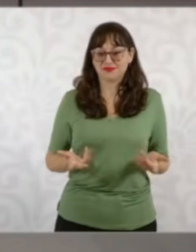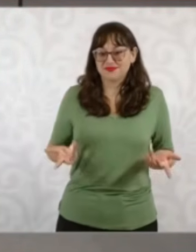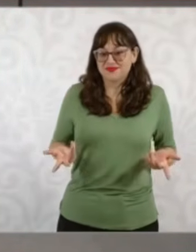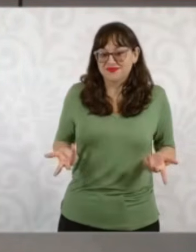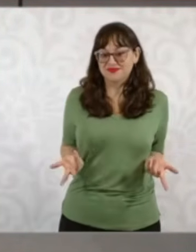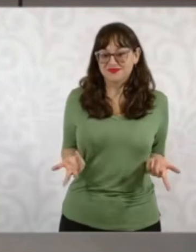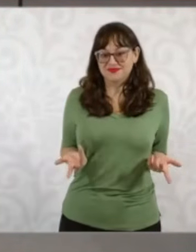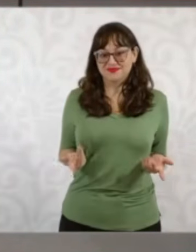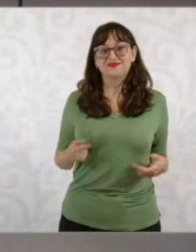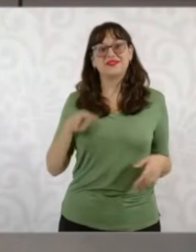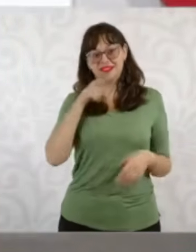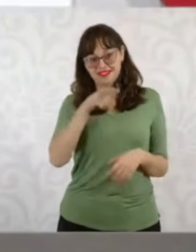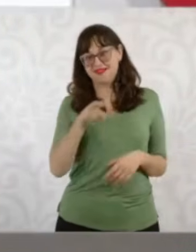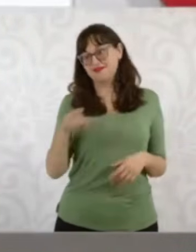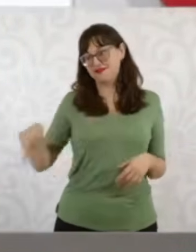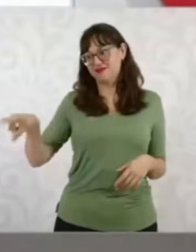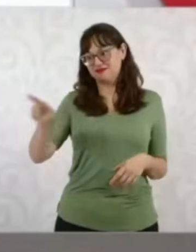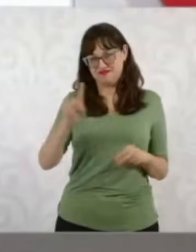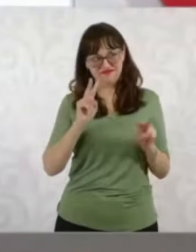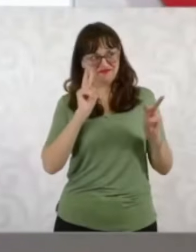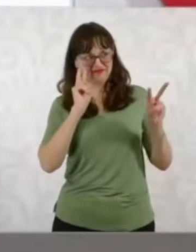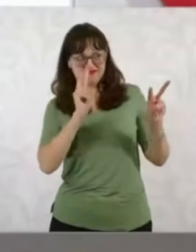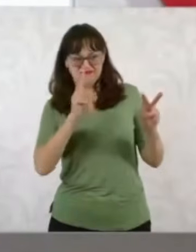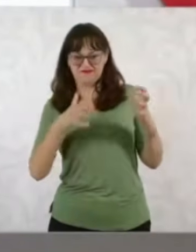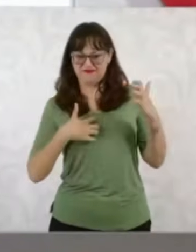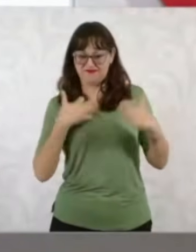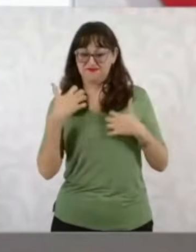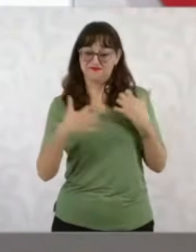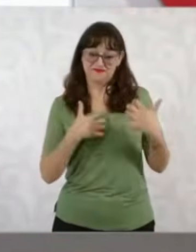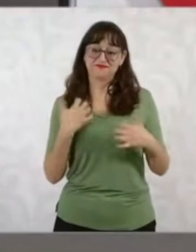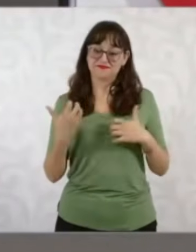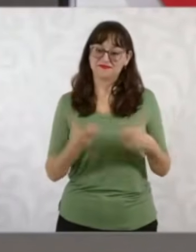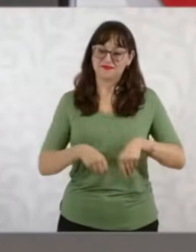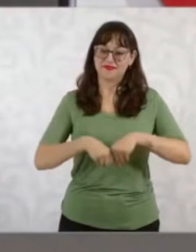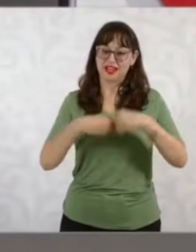vieron de cómo se realizó esta visita. Adelante.